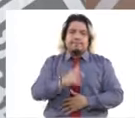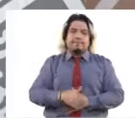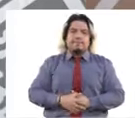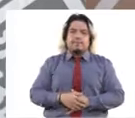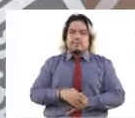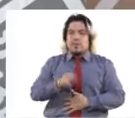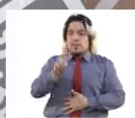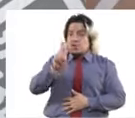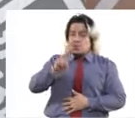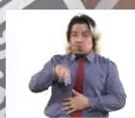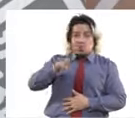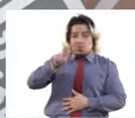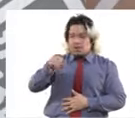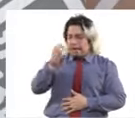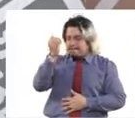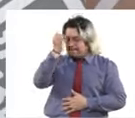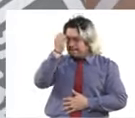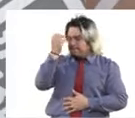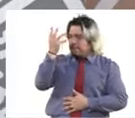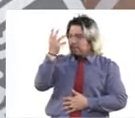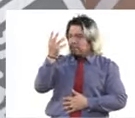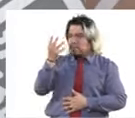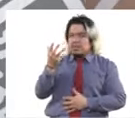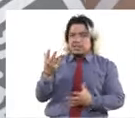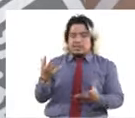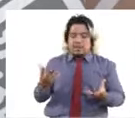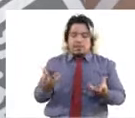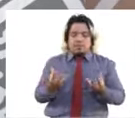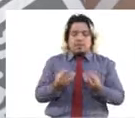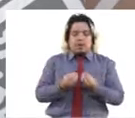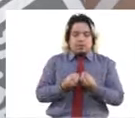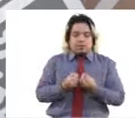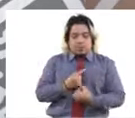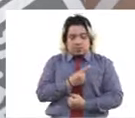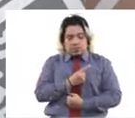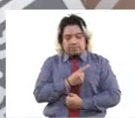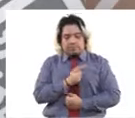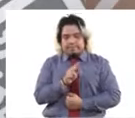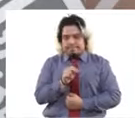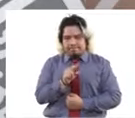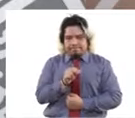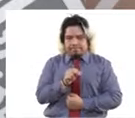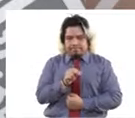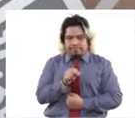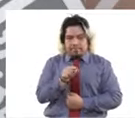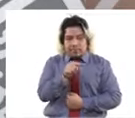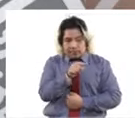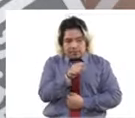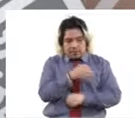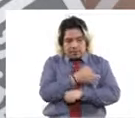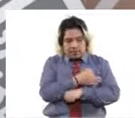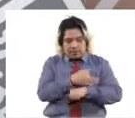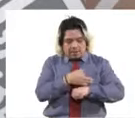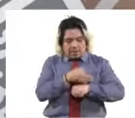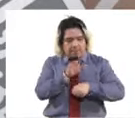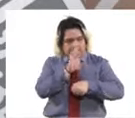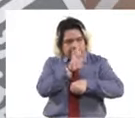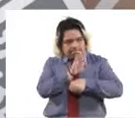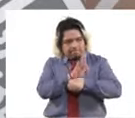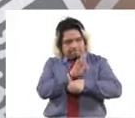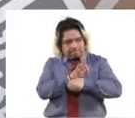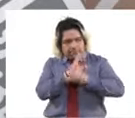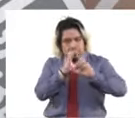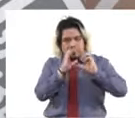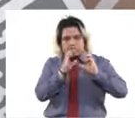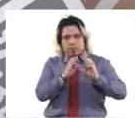Nunca olviden que estamos juntos para salvaguardar la seguridad de las familias de los